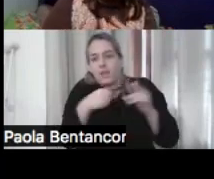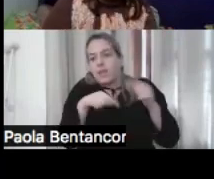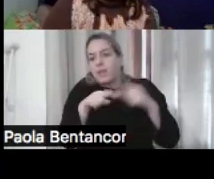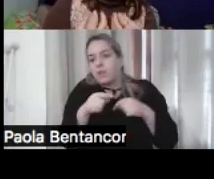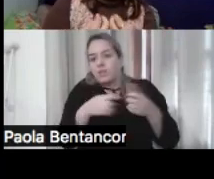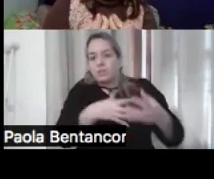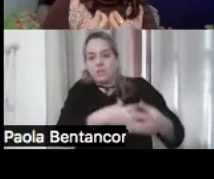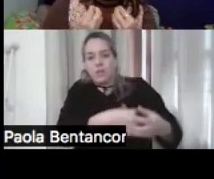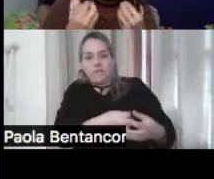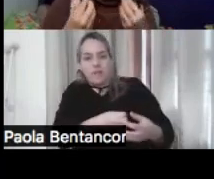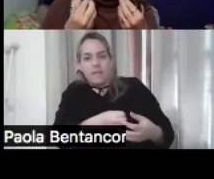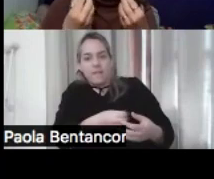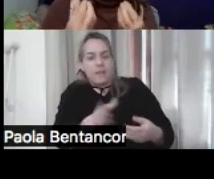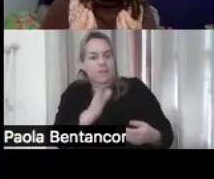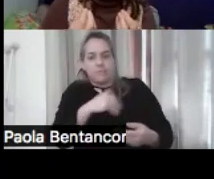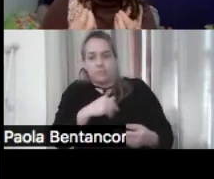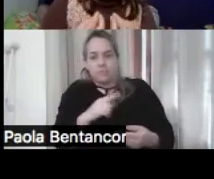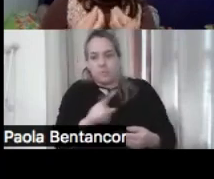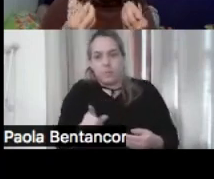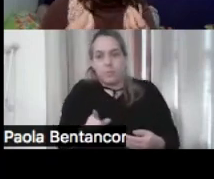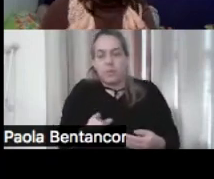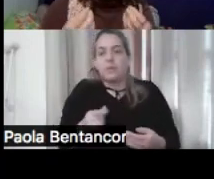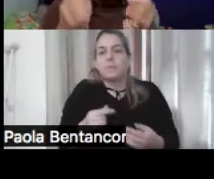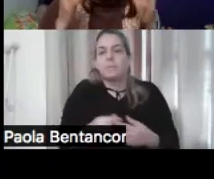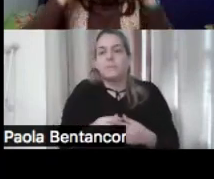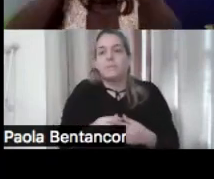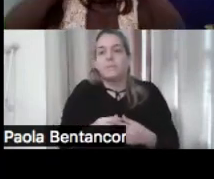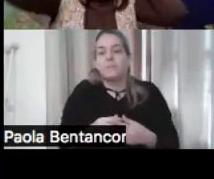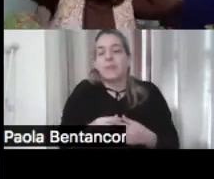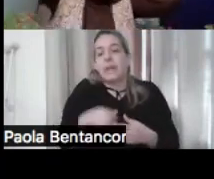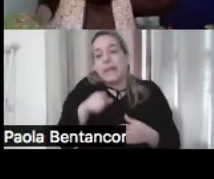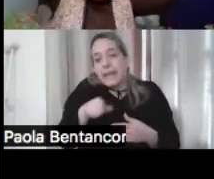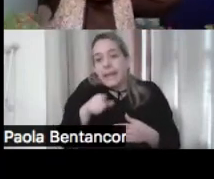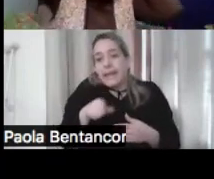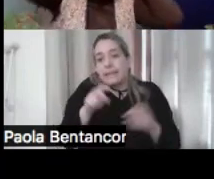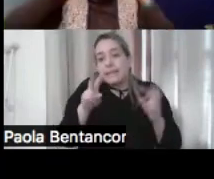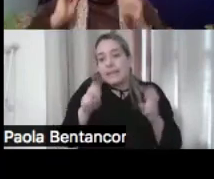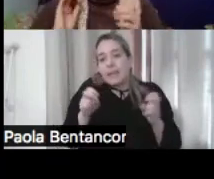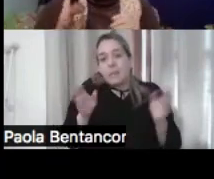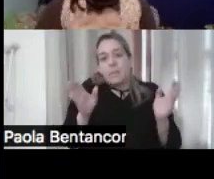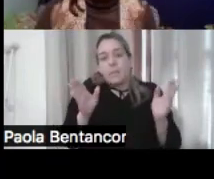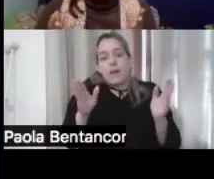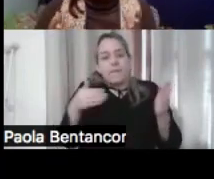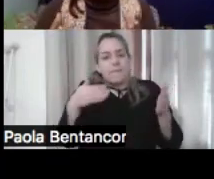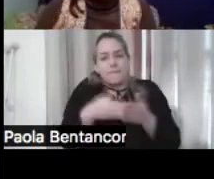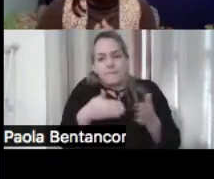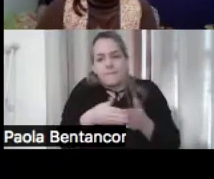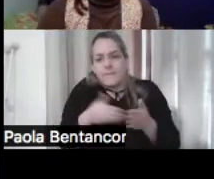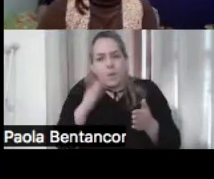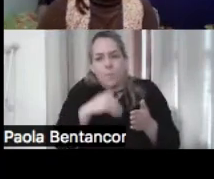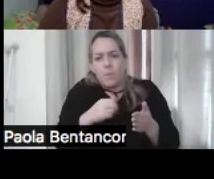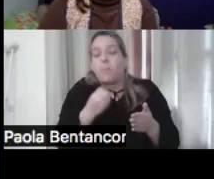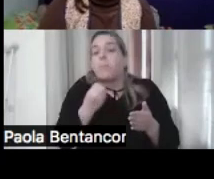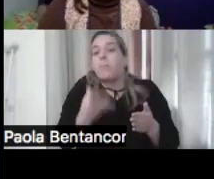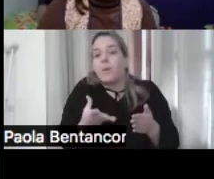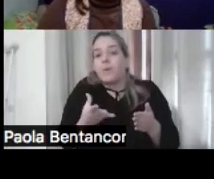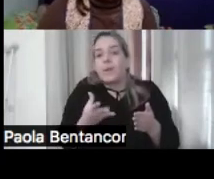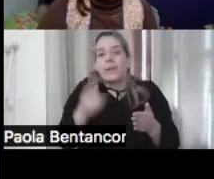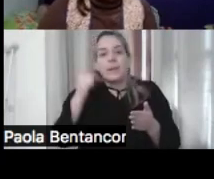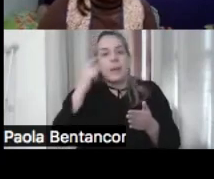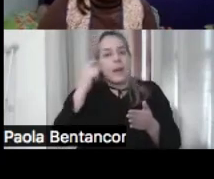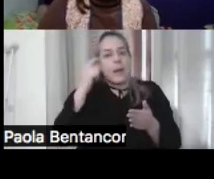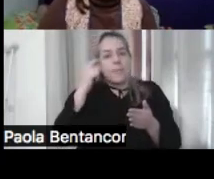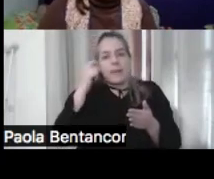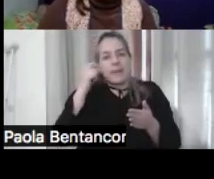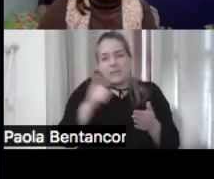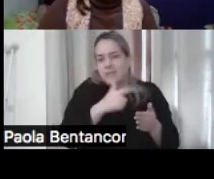de casos, esto hace que al haber poca casuística, poca experiencia, en muchas ocasiones preventivamente se creía